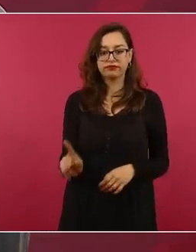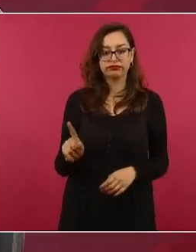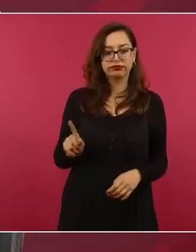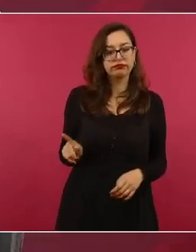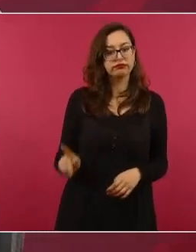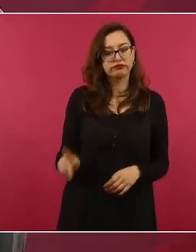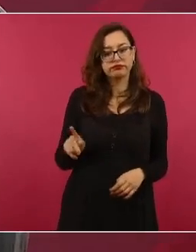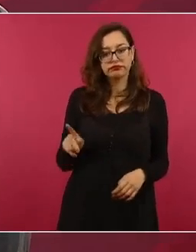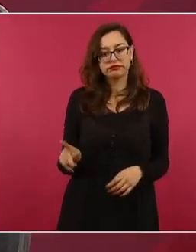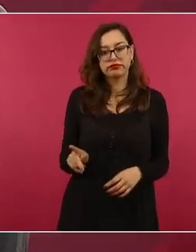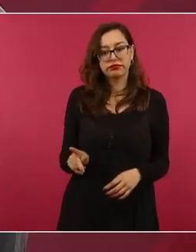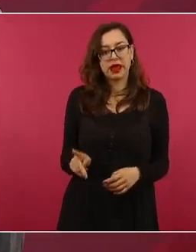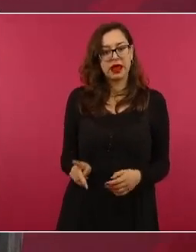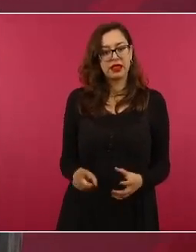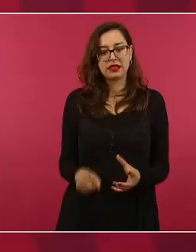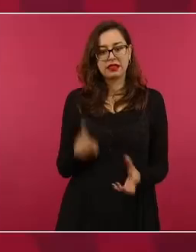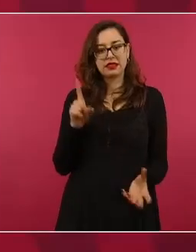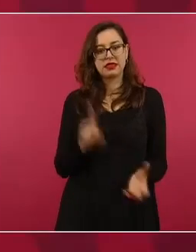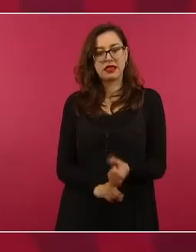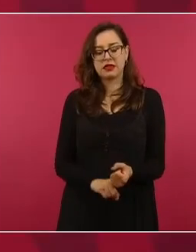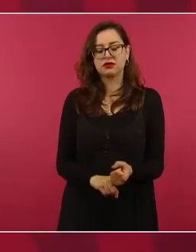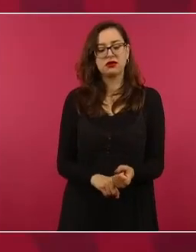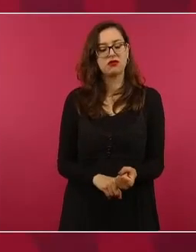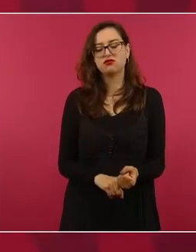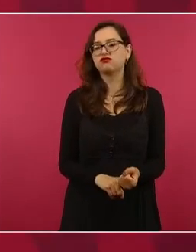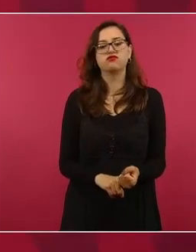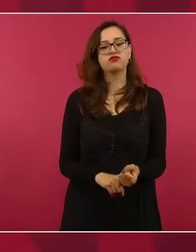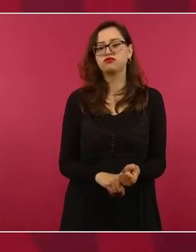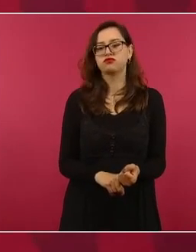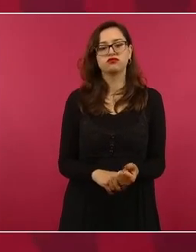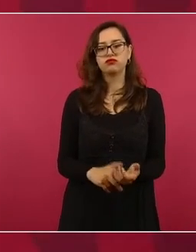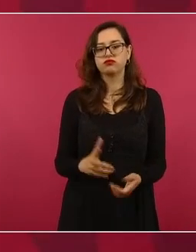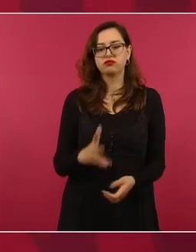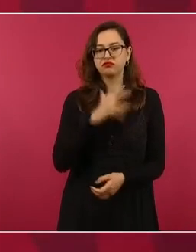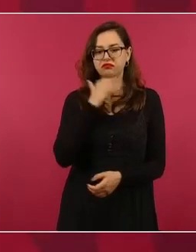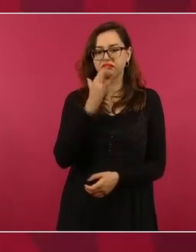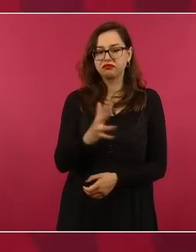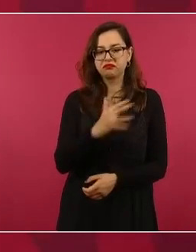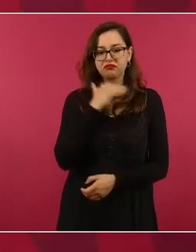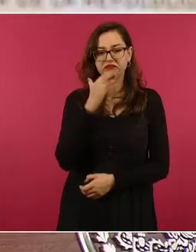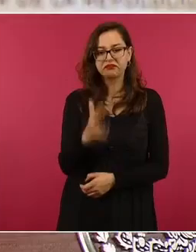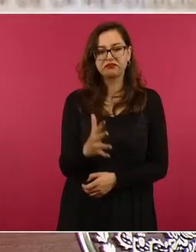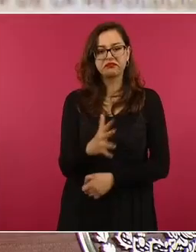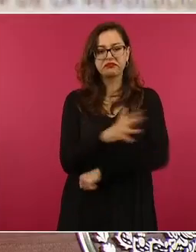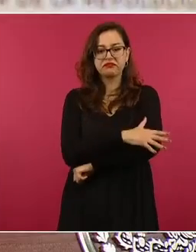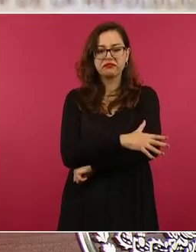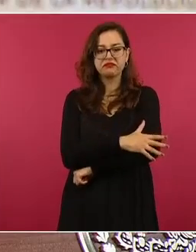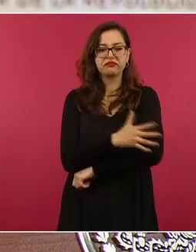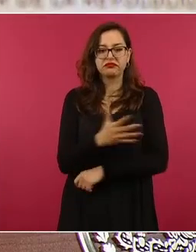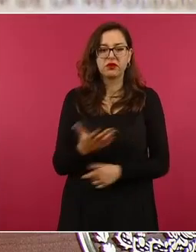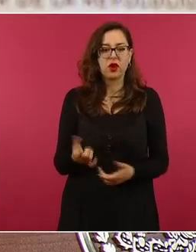es un vulgar traficante de influencia.